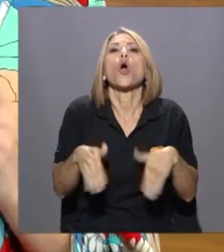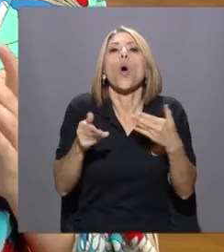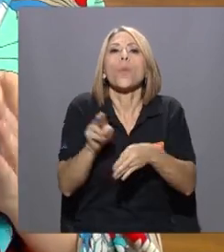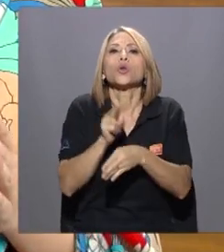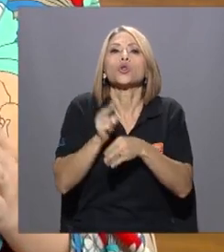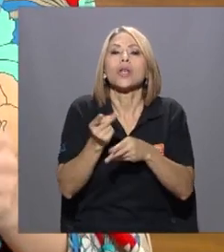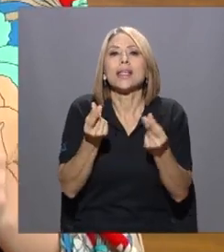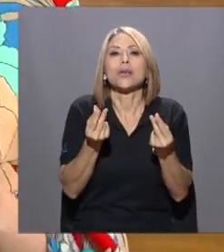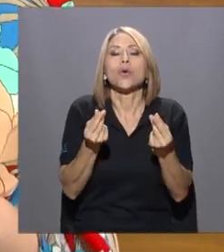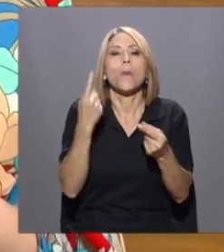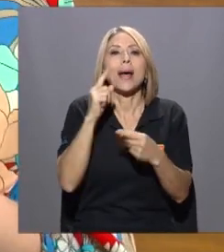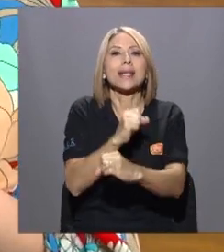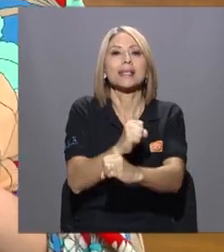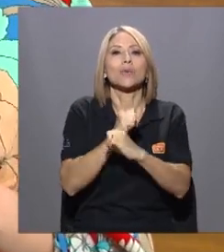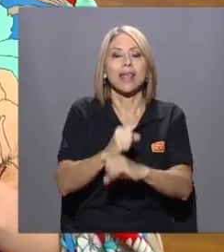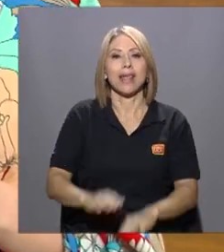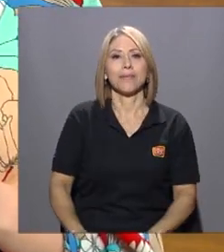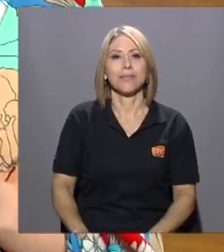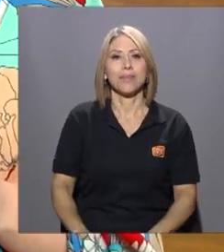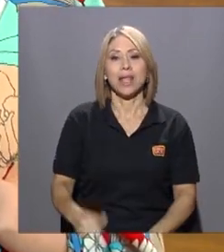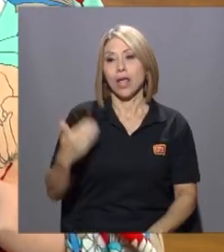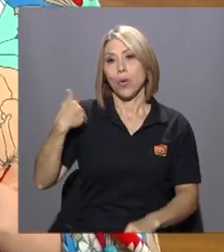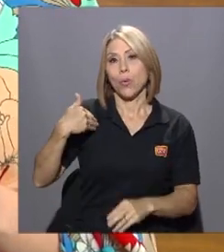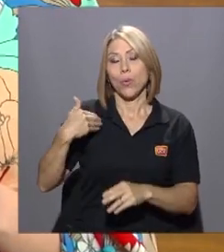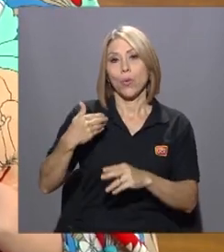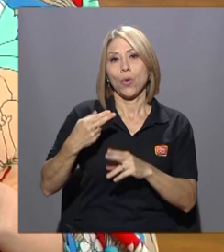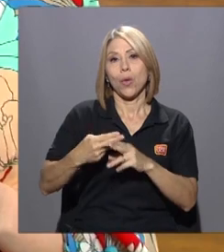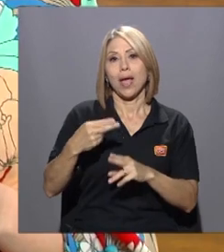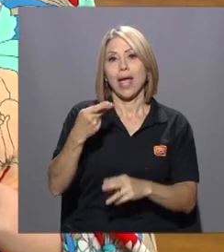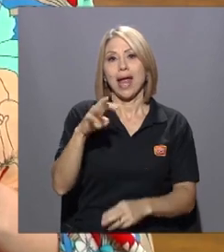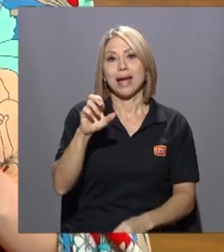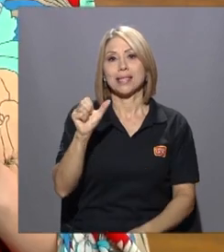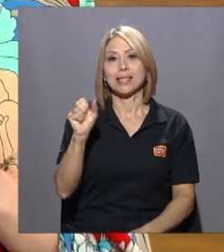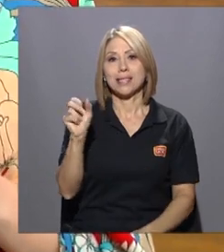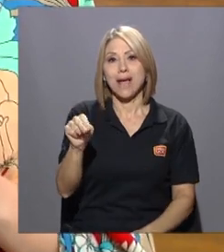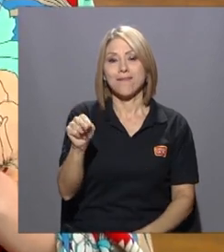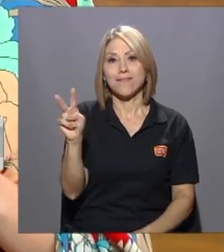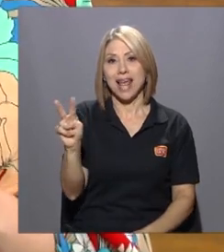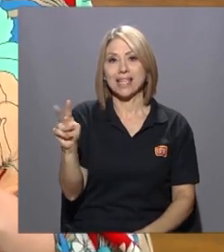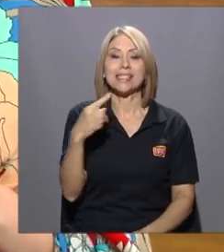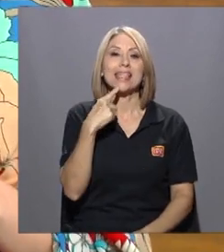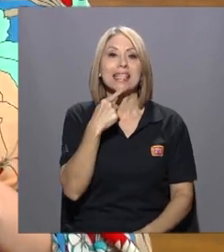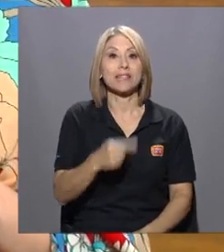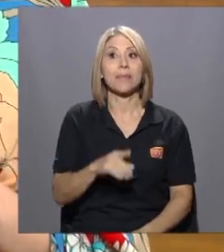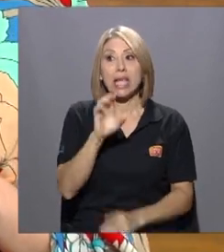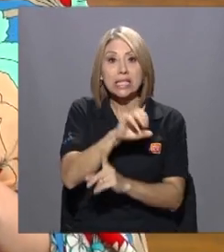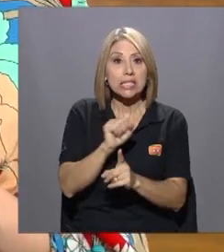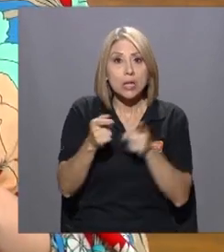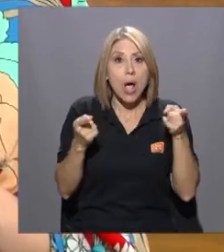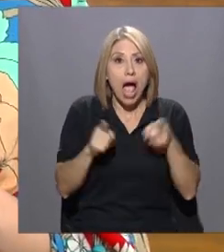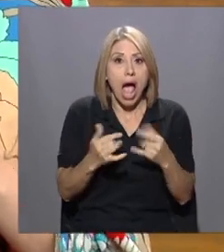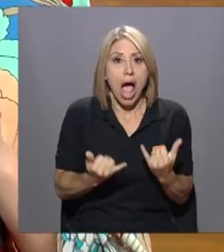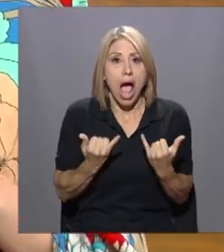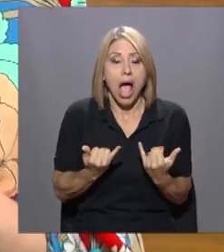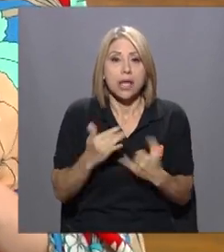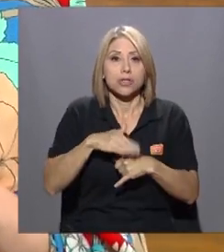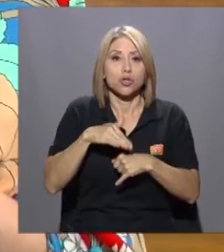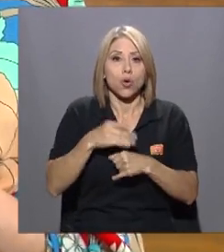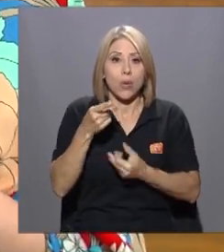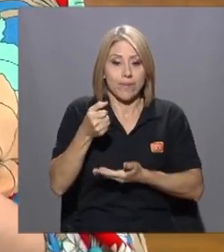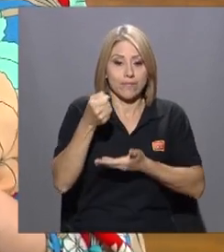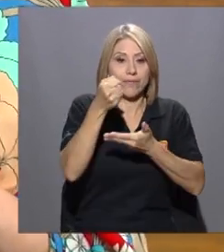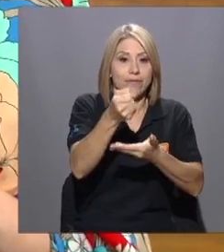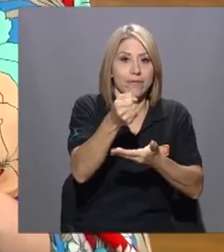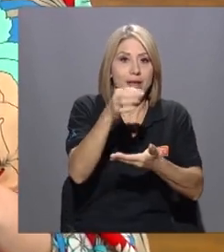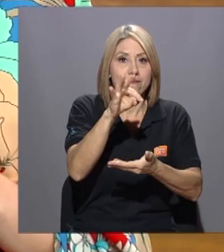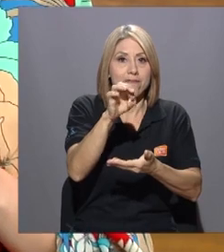el tema de seguridad. Y por último, Gersan Viales nos comenta, en la coyuntura actual sobre la situación del FES y todo el